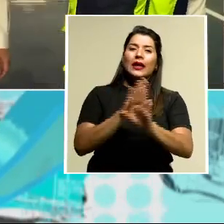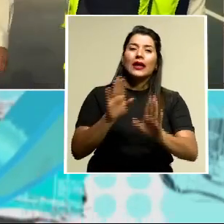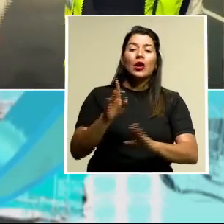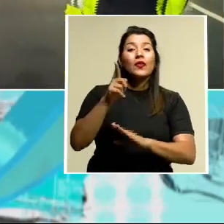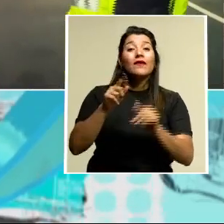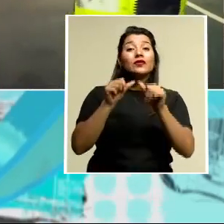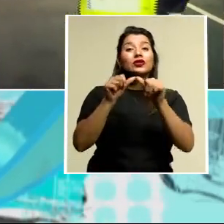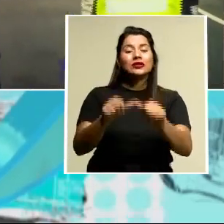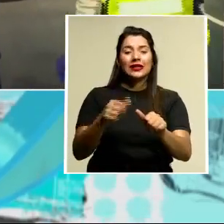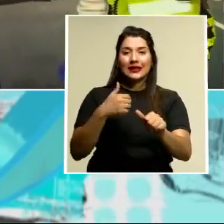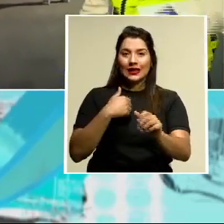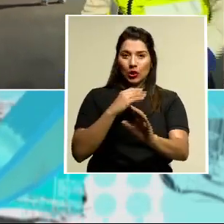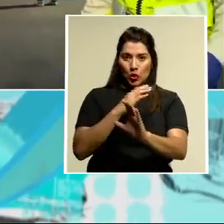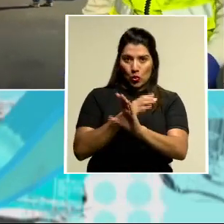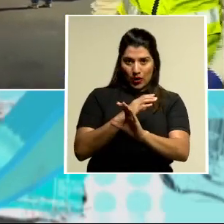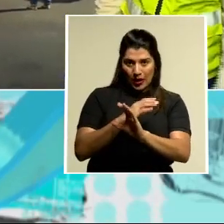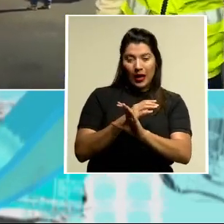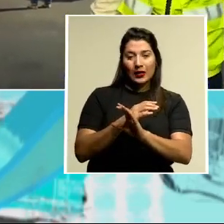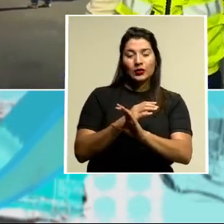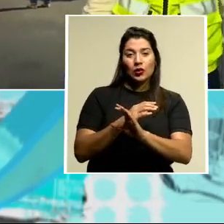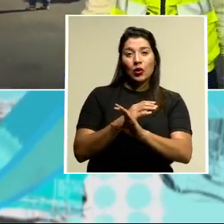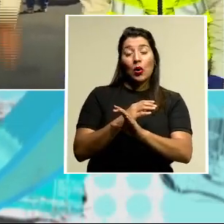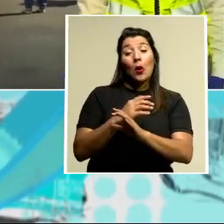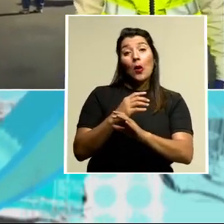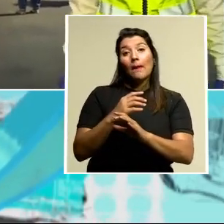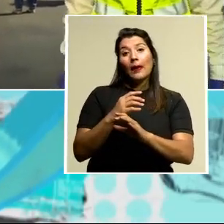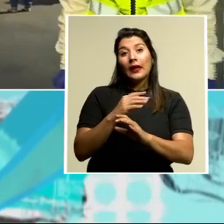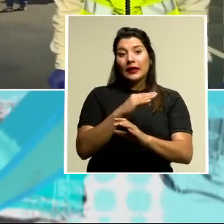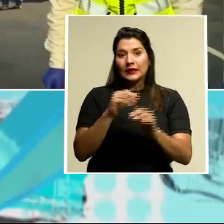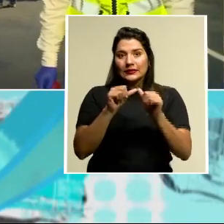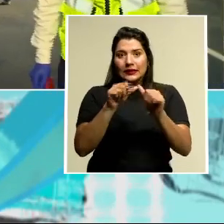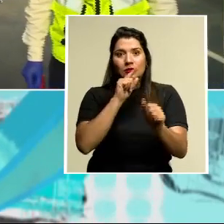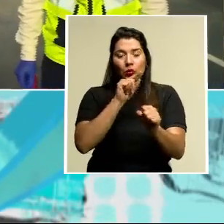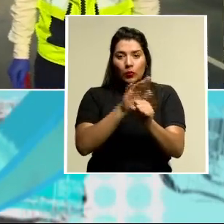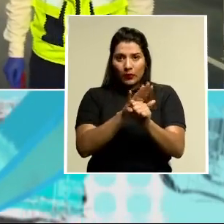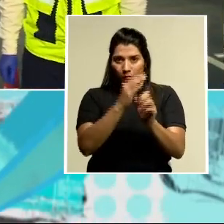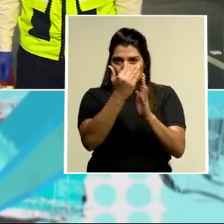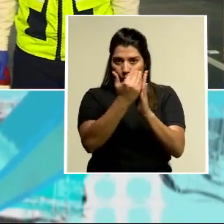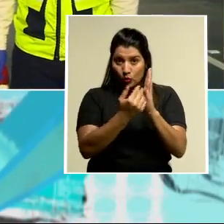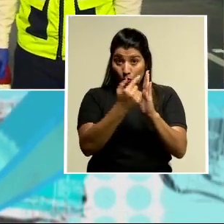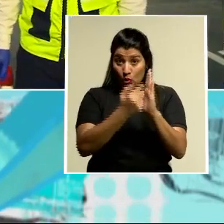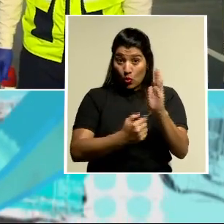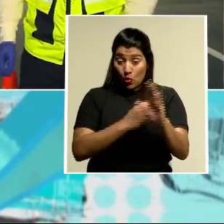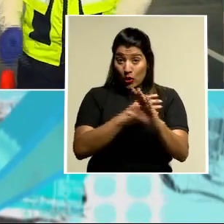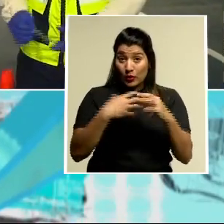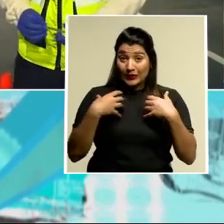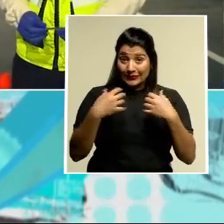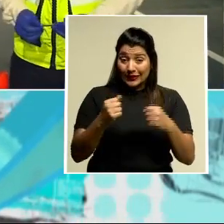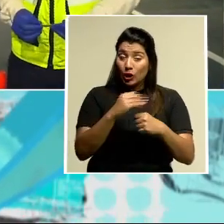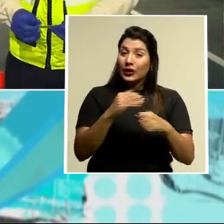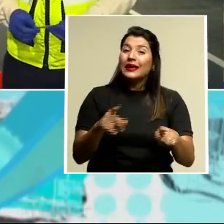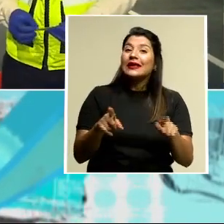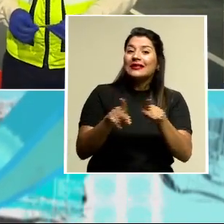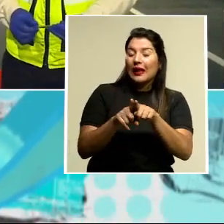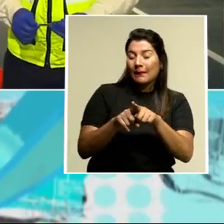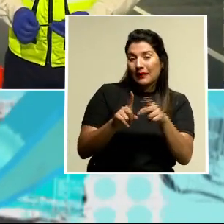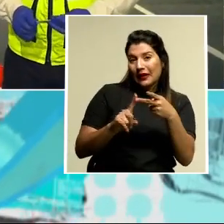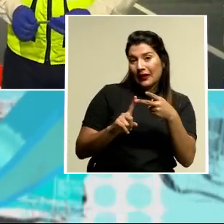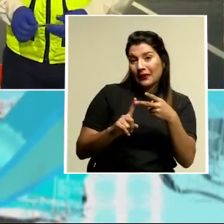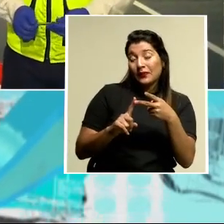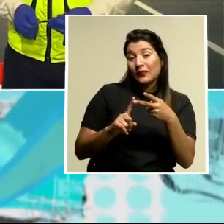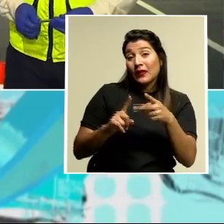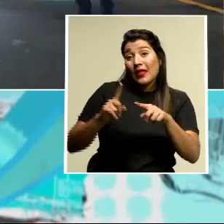Sí, obviamente los análisis se hacen bajo el supuesto, ¿verdad?, que las medidas que se implementan tienen un cierto